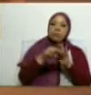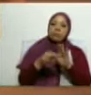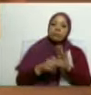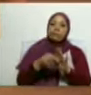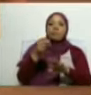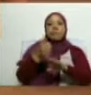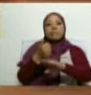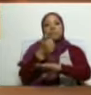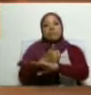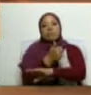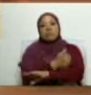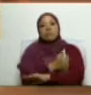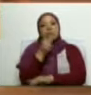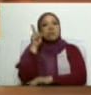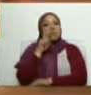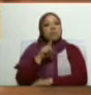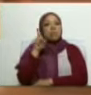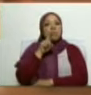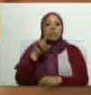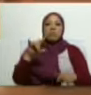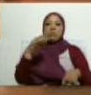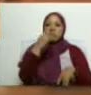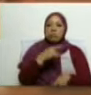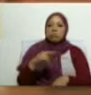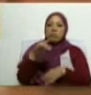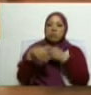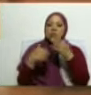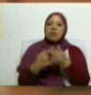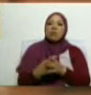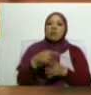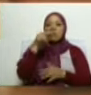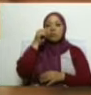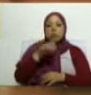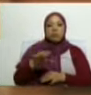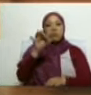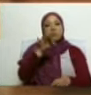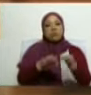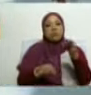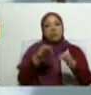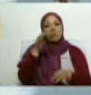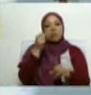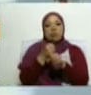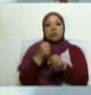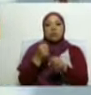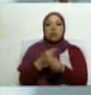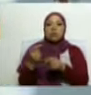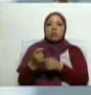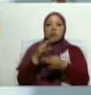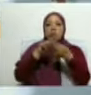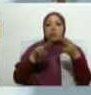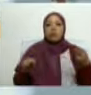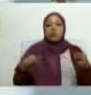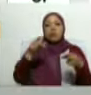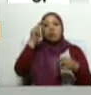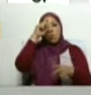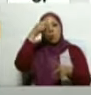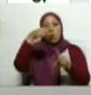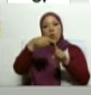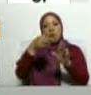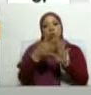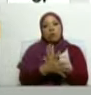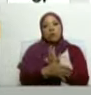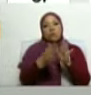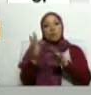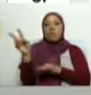autoridades rechazan las mentiras y manipulaciones de Guyana en la Corte Internacional de Justicia. Cumpliendo con el ordenamiento